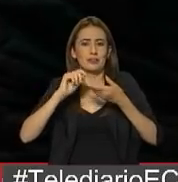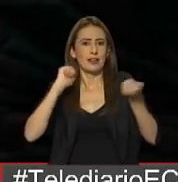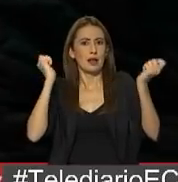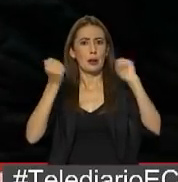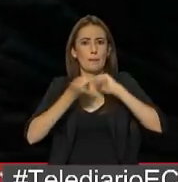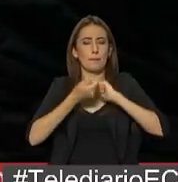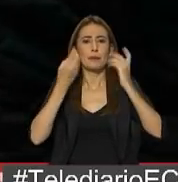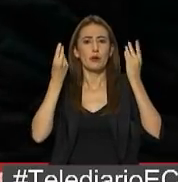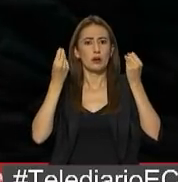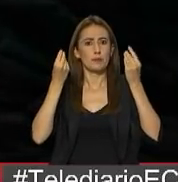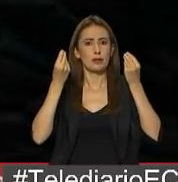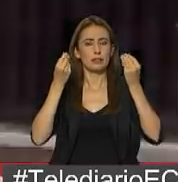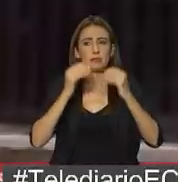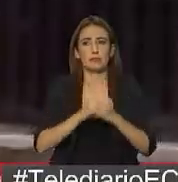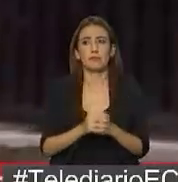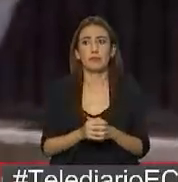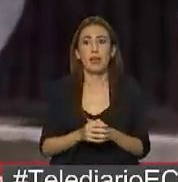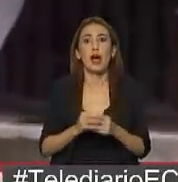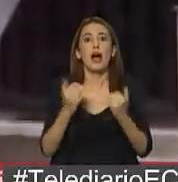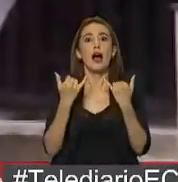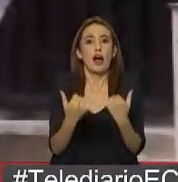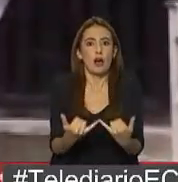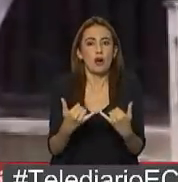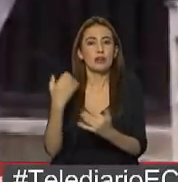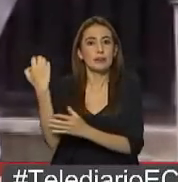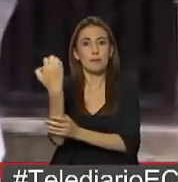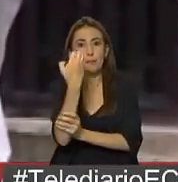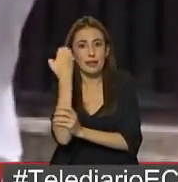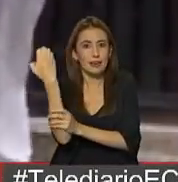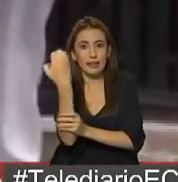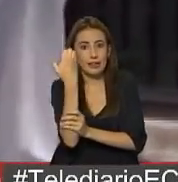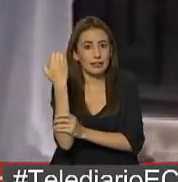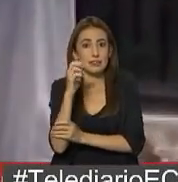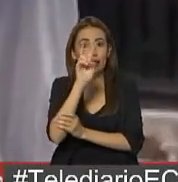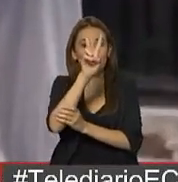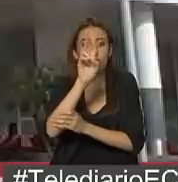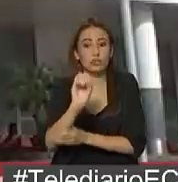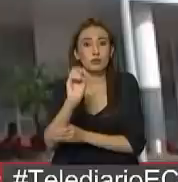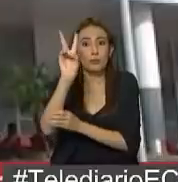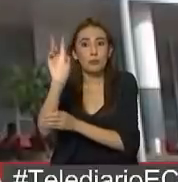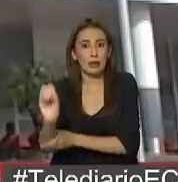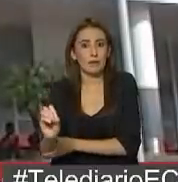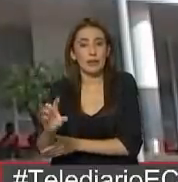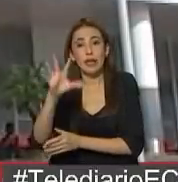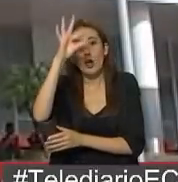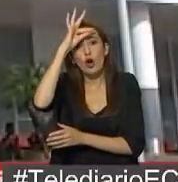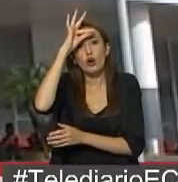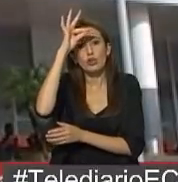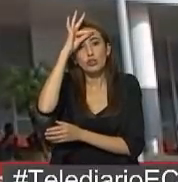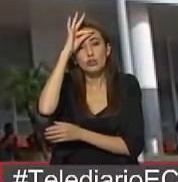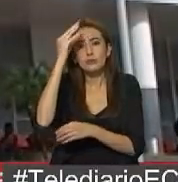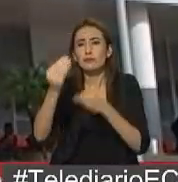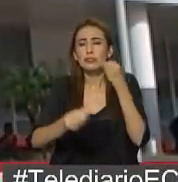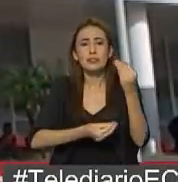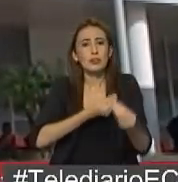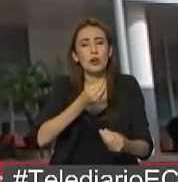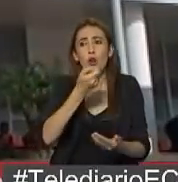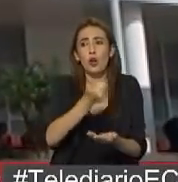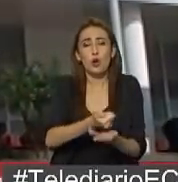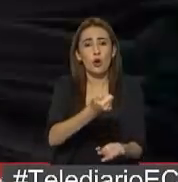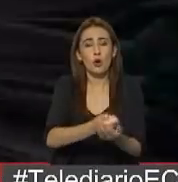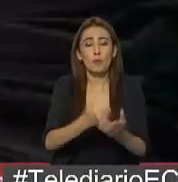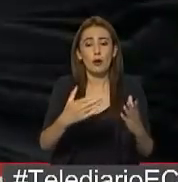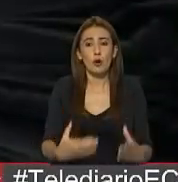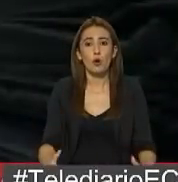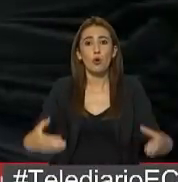$45.40 cada una. Mientras, durante la emergencia sanitaria en este 2020, el Hospital de Elías de los Seibos compró el mismo